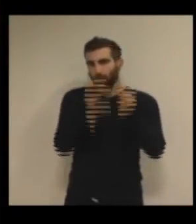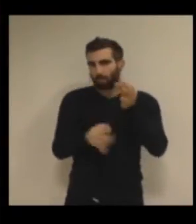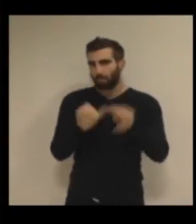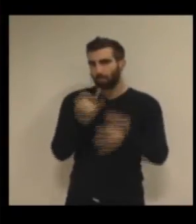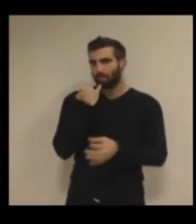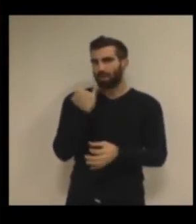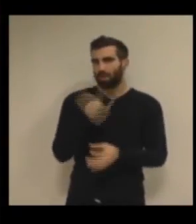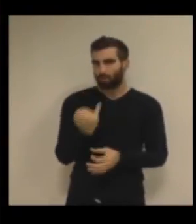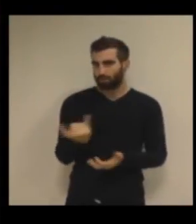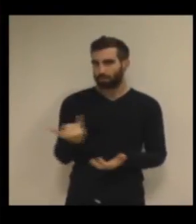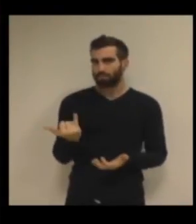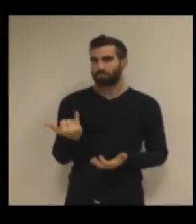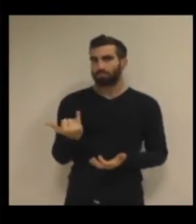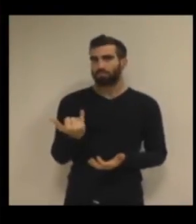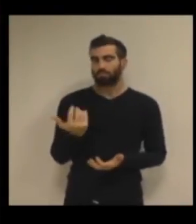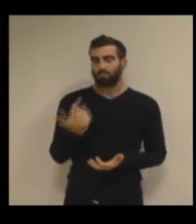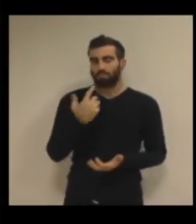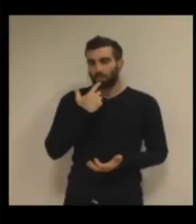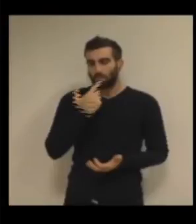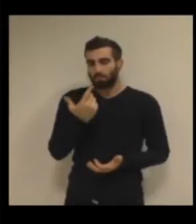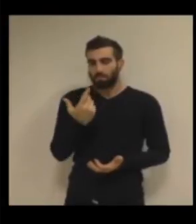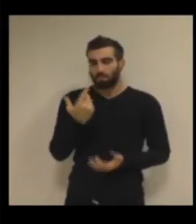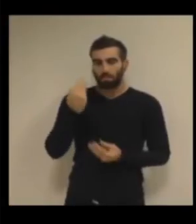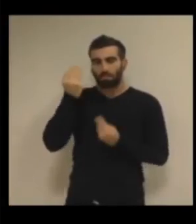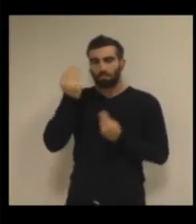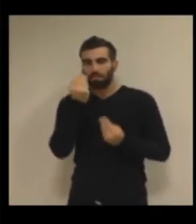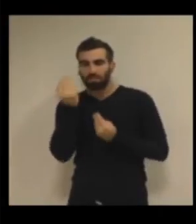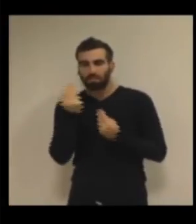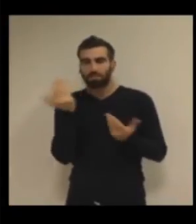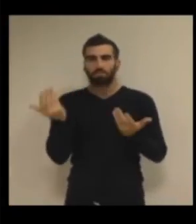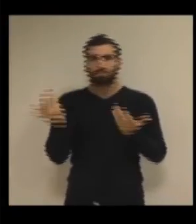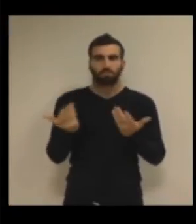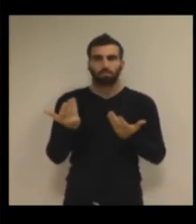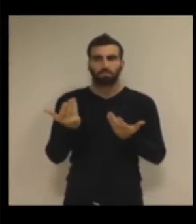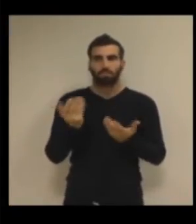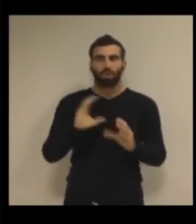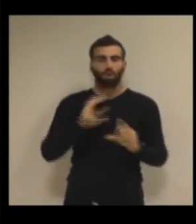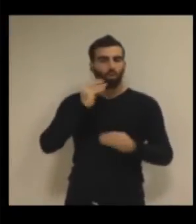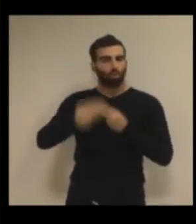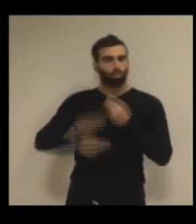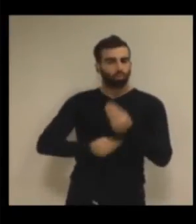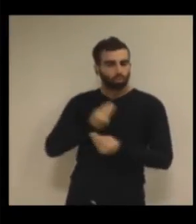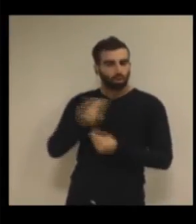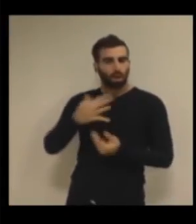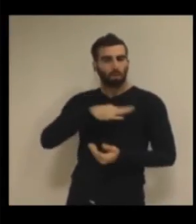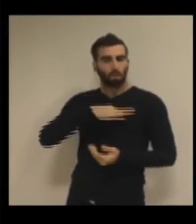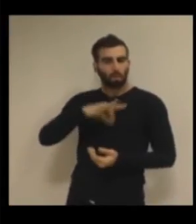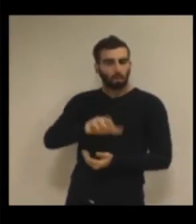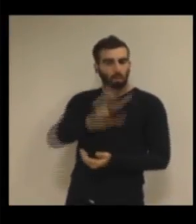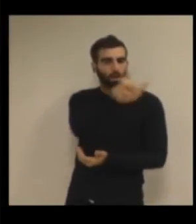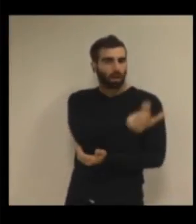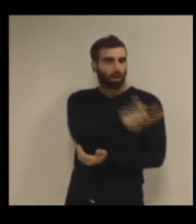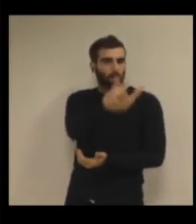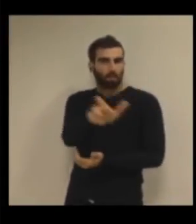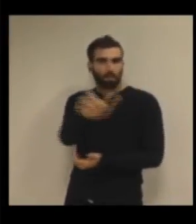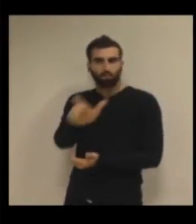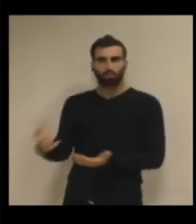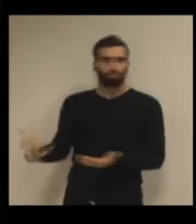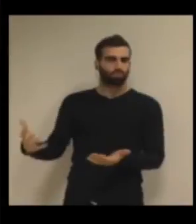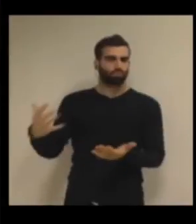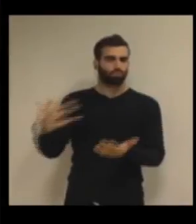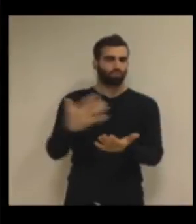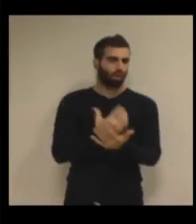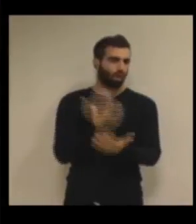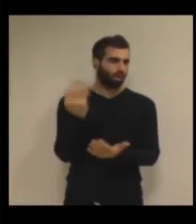que es completamente usable y completamente digamos, beneficioso para muchísimas